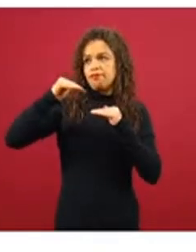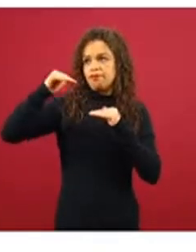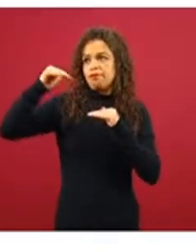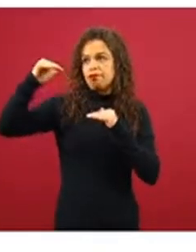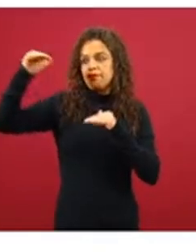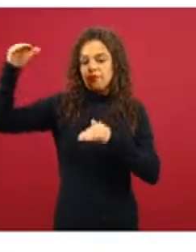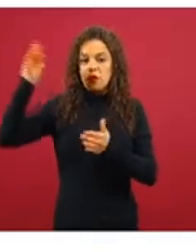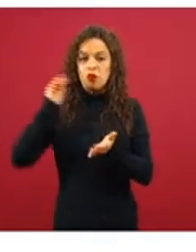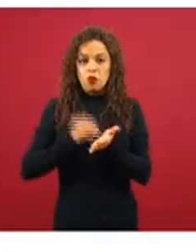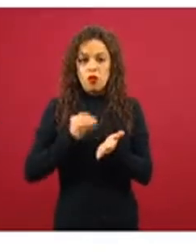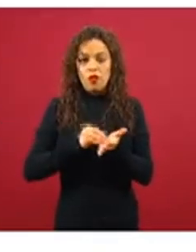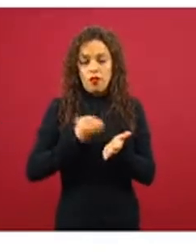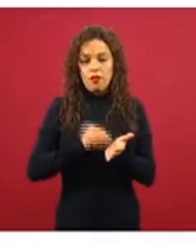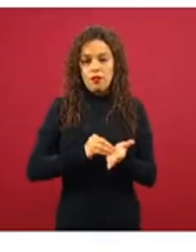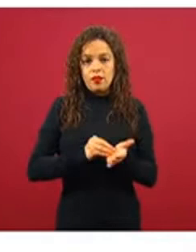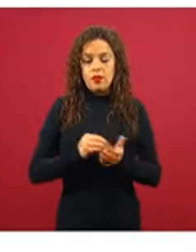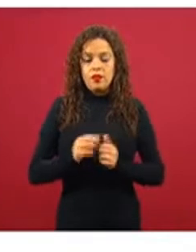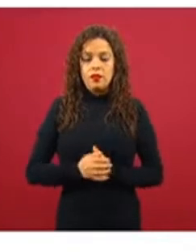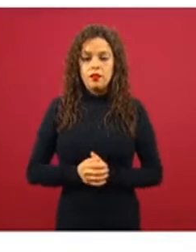cuando la vemos